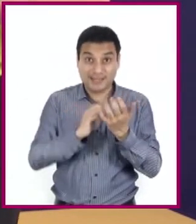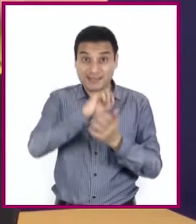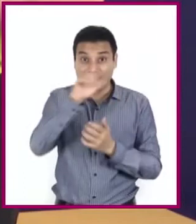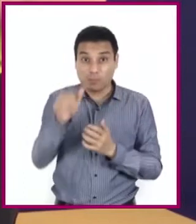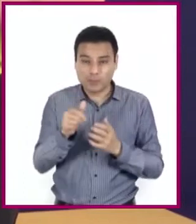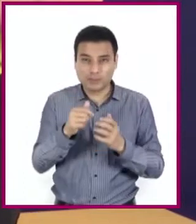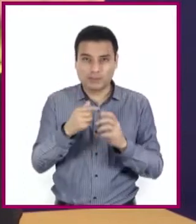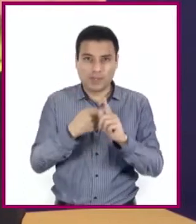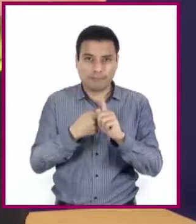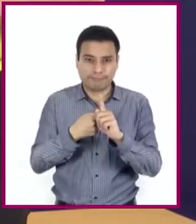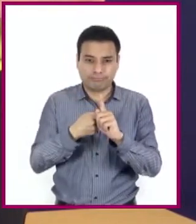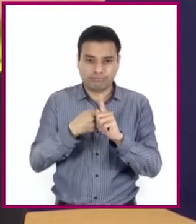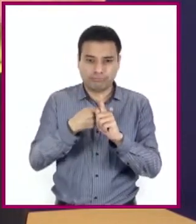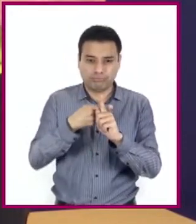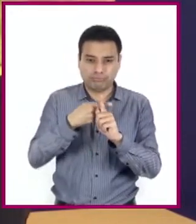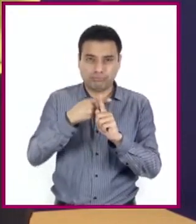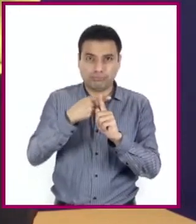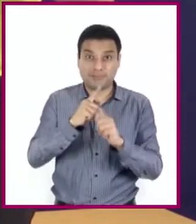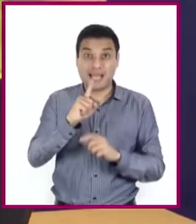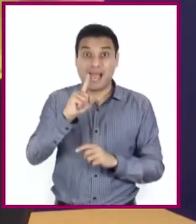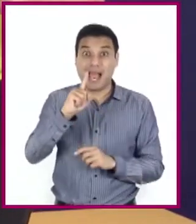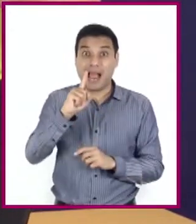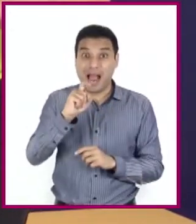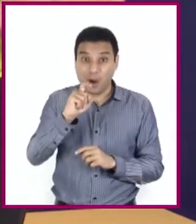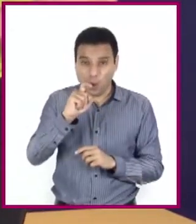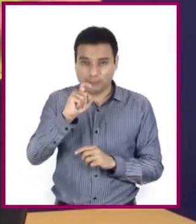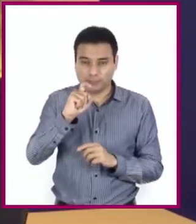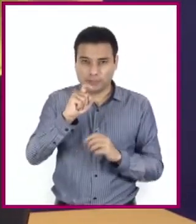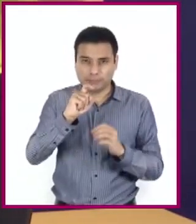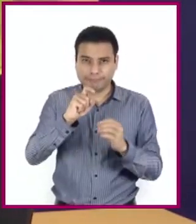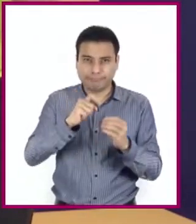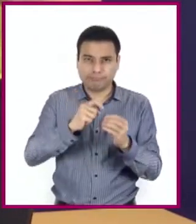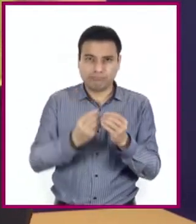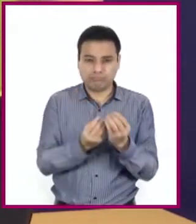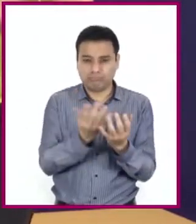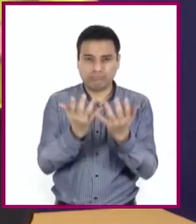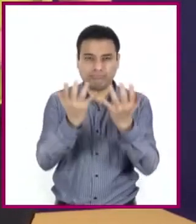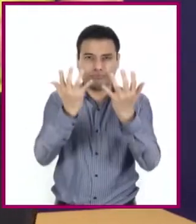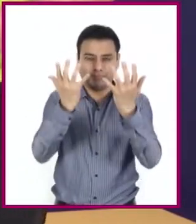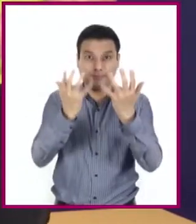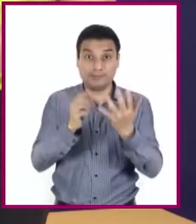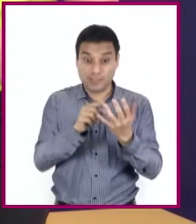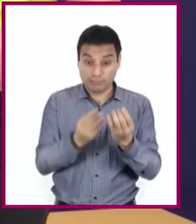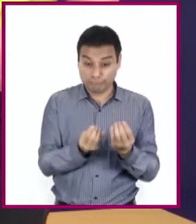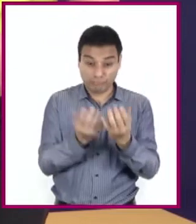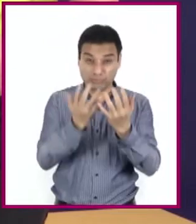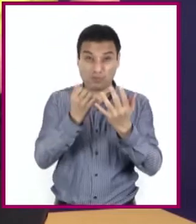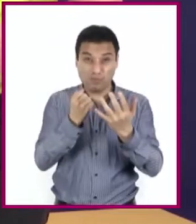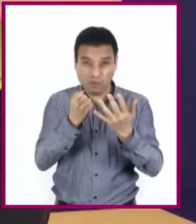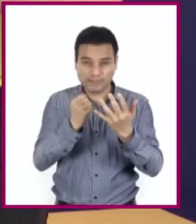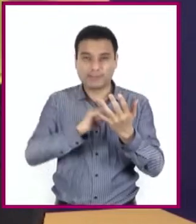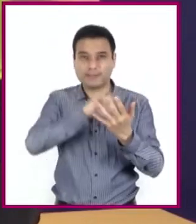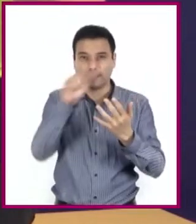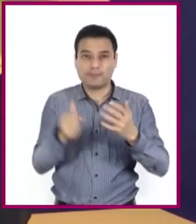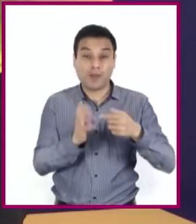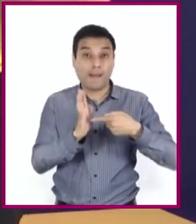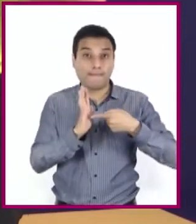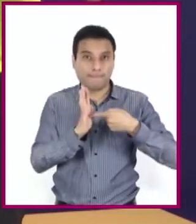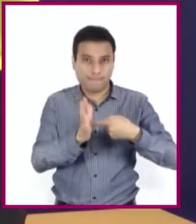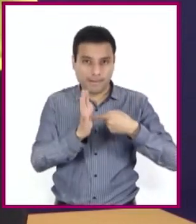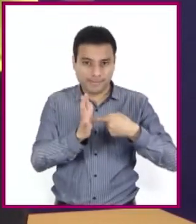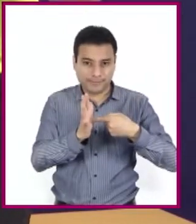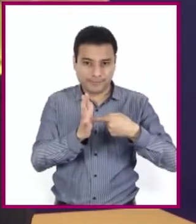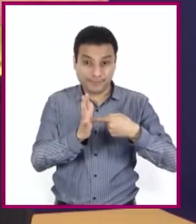las temperaturas de un depósito de agua. Esta agua se transforma en vapor, que mueve una turbina. ¿Será